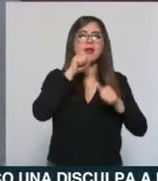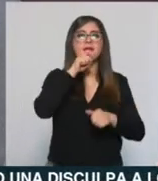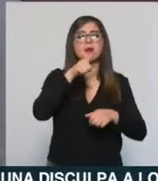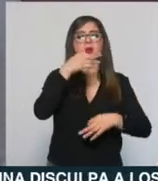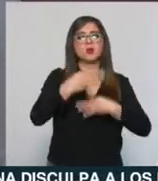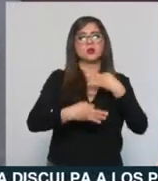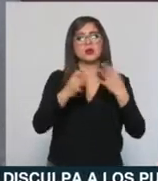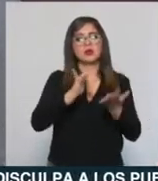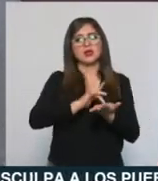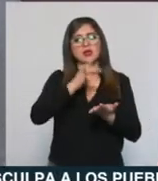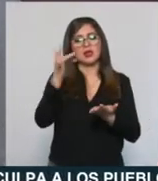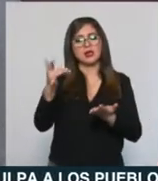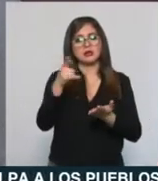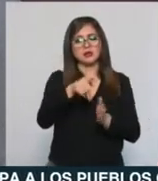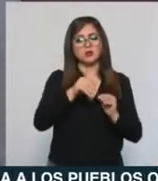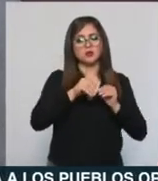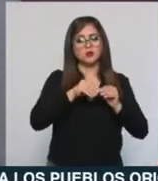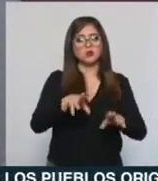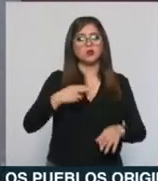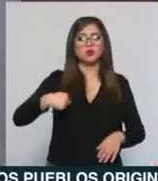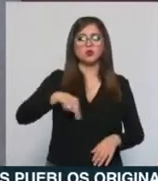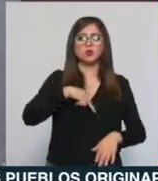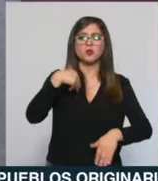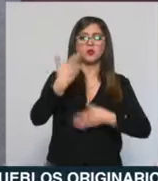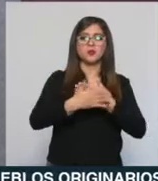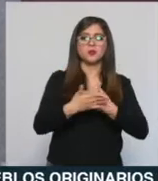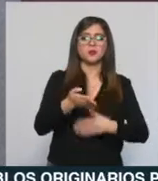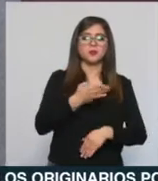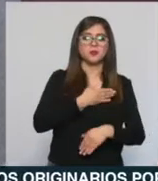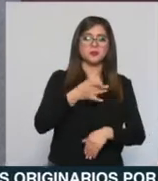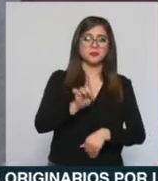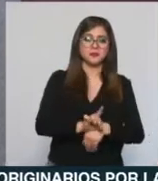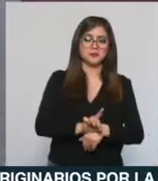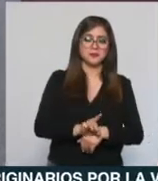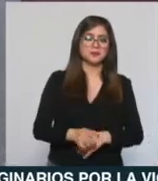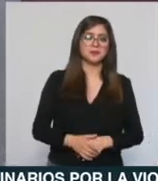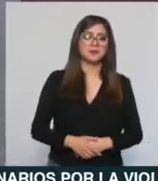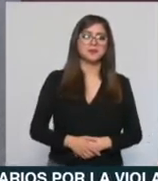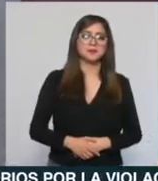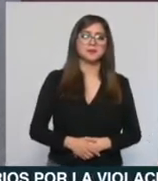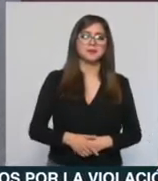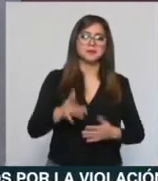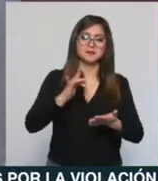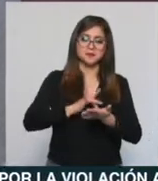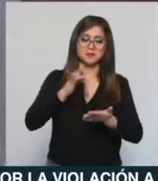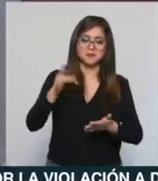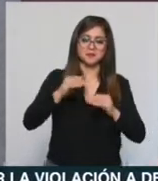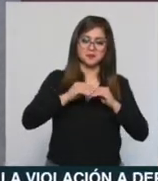esta comunicación y estamos al pendiente de las acciones que lleven a cabo. Muy buen día. Buen día, gracias por el espacio.